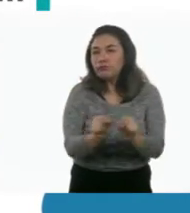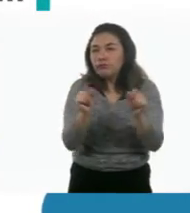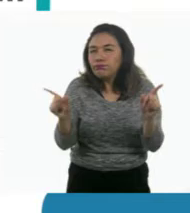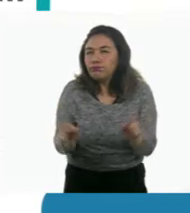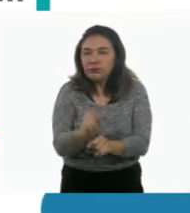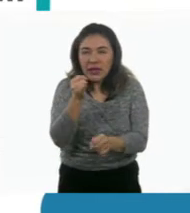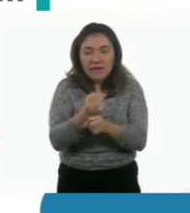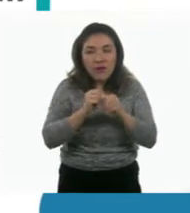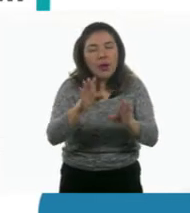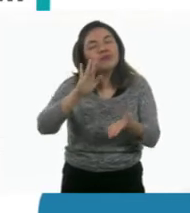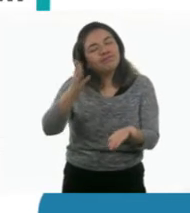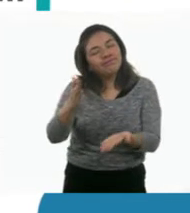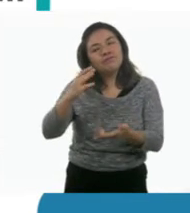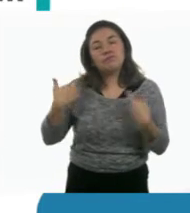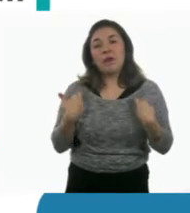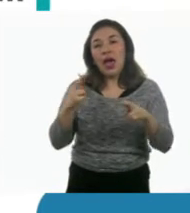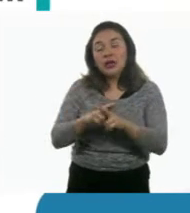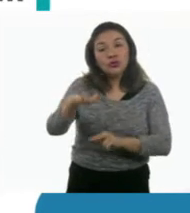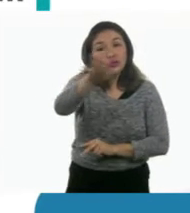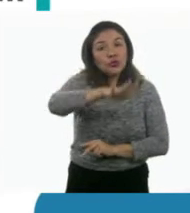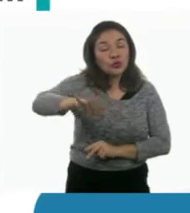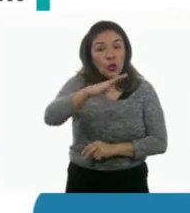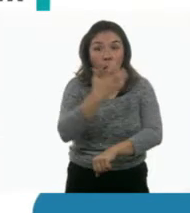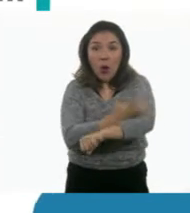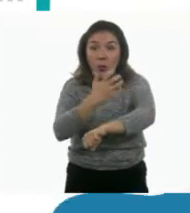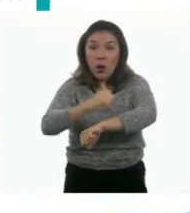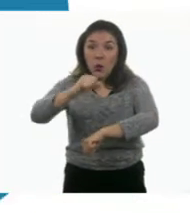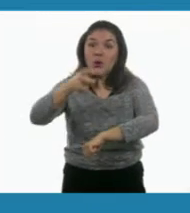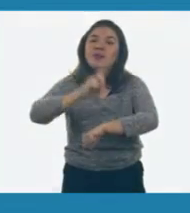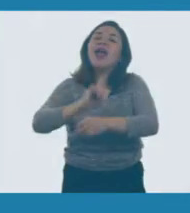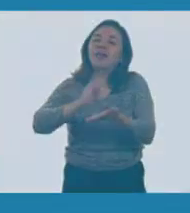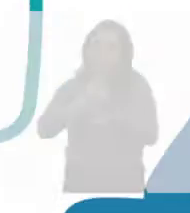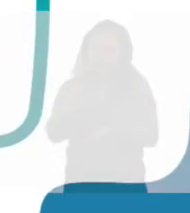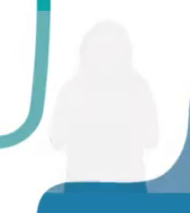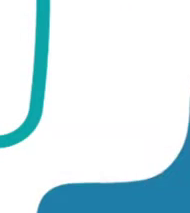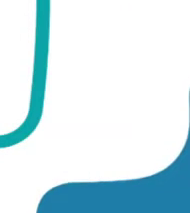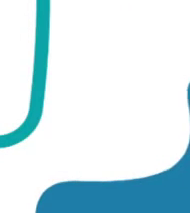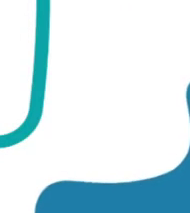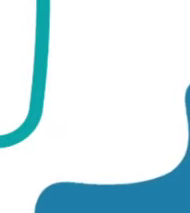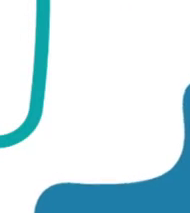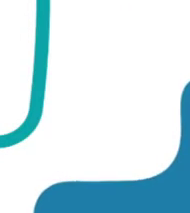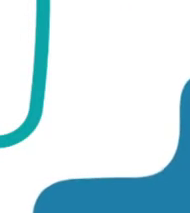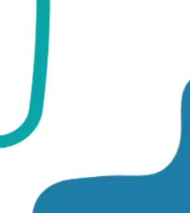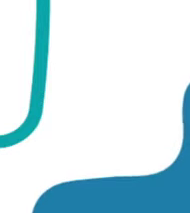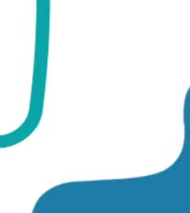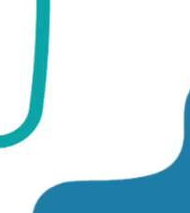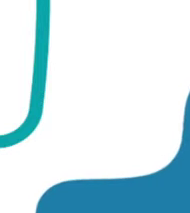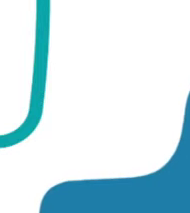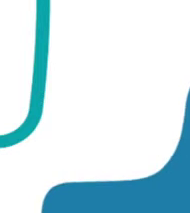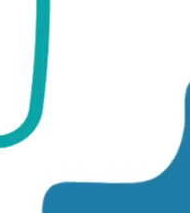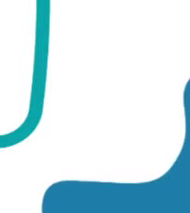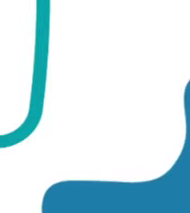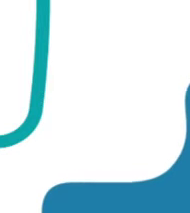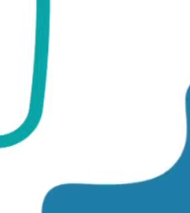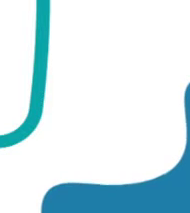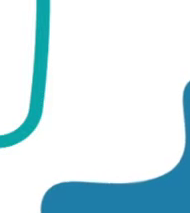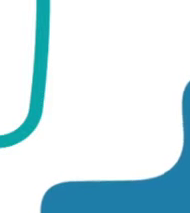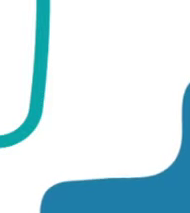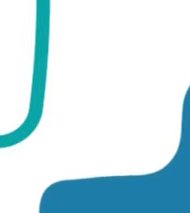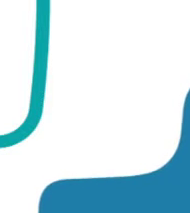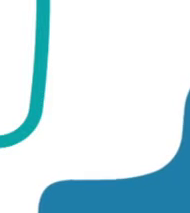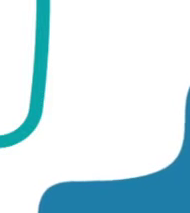información. Le damos las gracias a las y los maestros por acompañarnos el día de hoy. No te muevas de tu lugar porque continuamos con la siguiente clase.